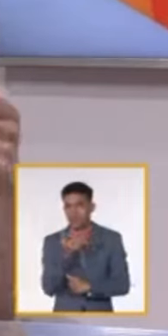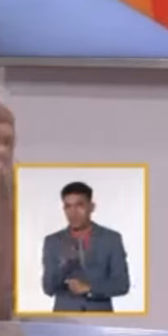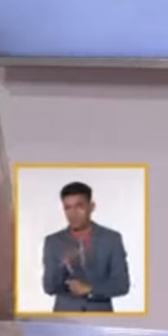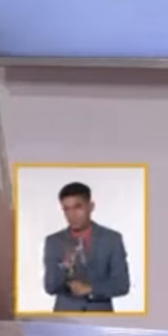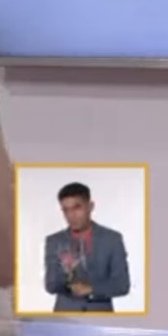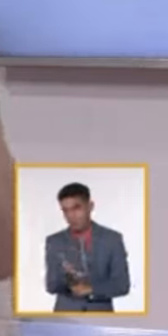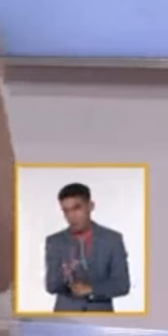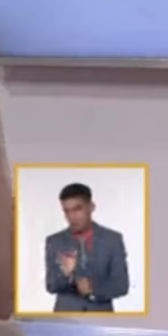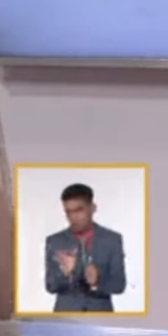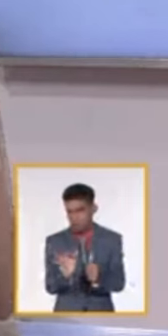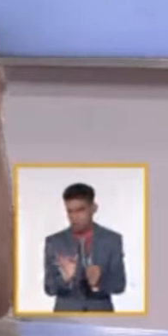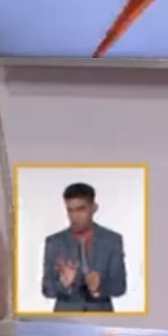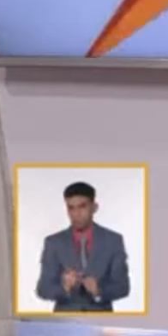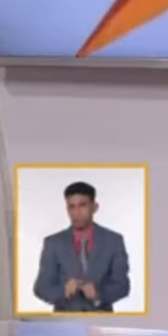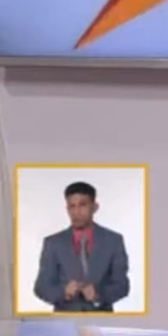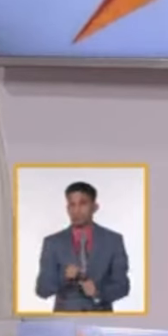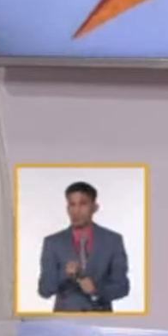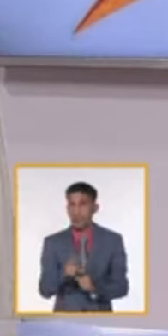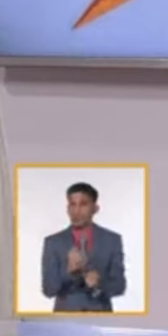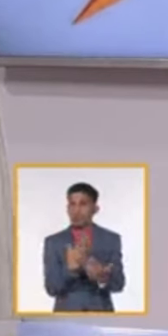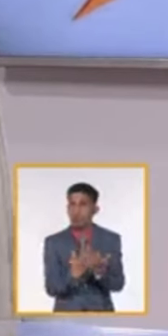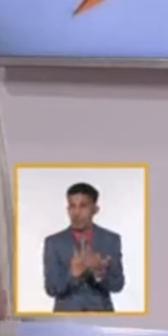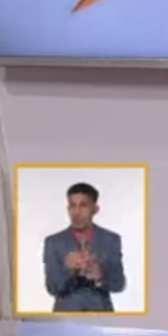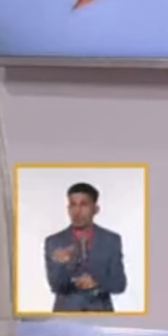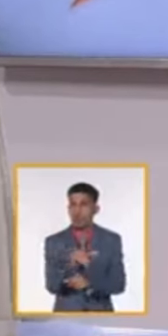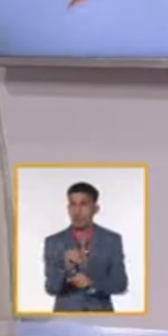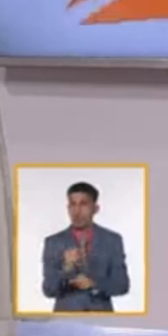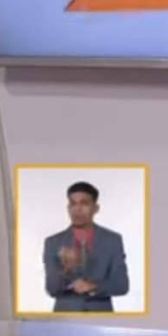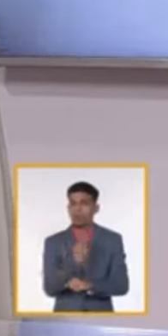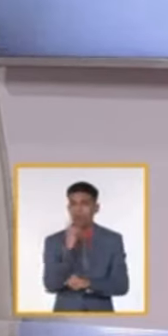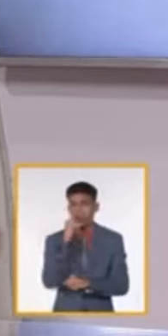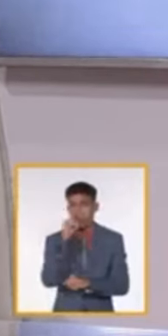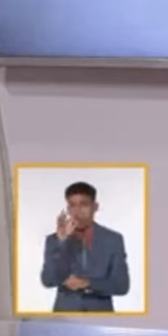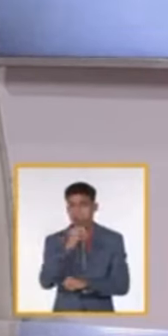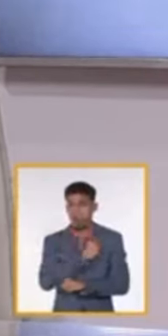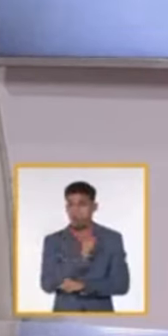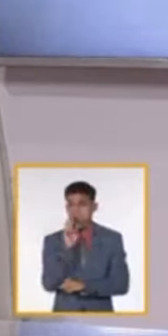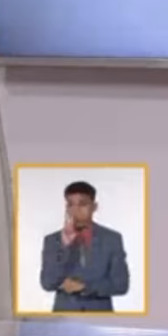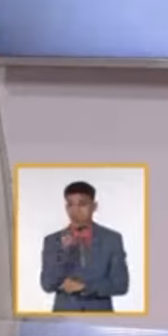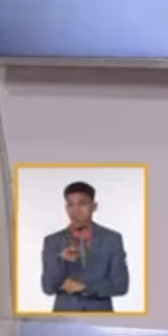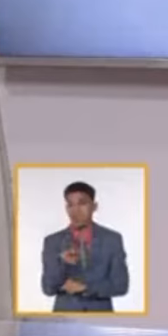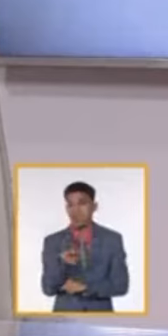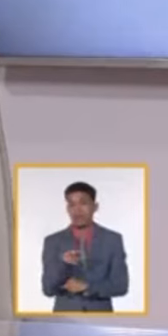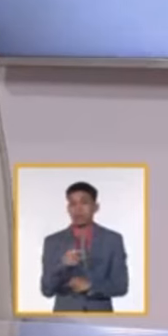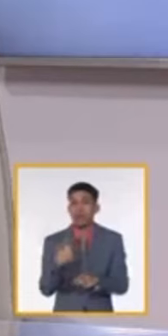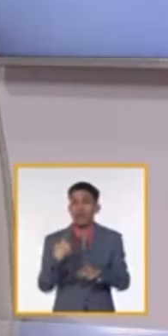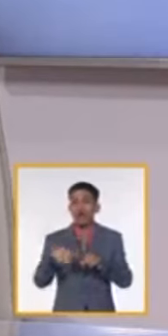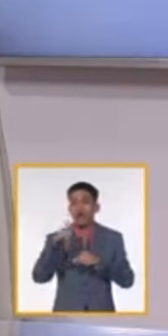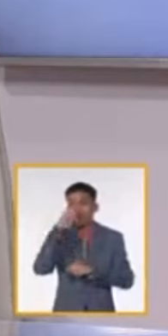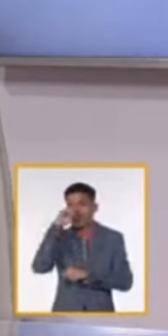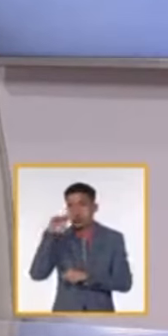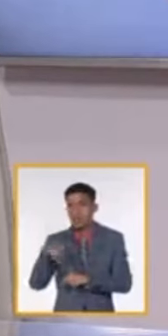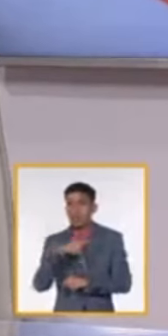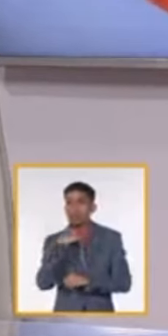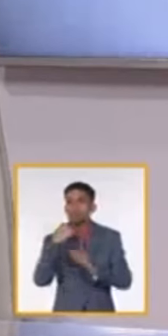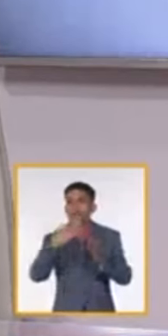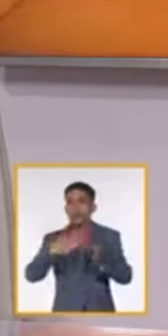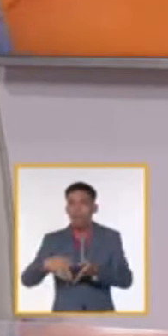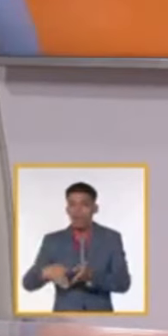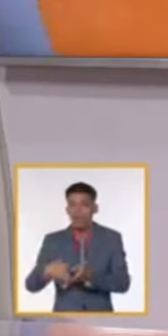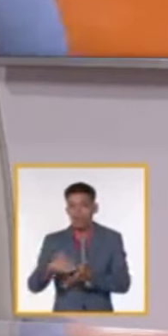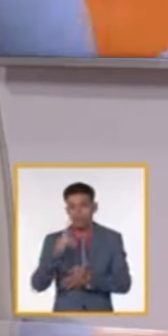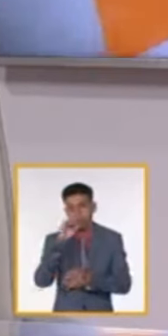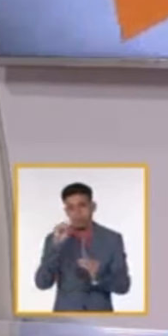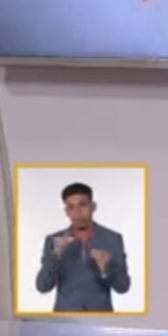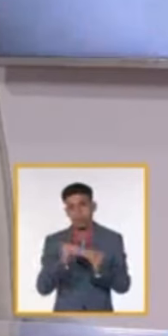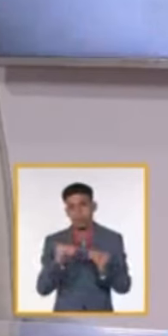representar esta lucha, porque no queremos ver que otro niño sea decapitado. No queremos